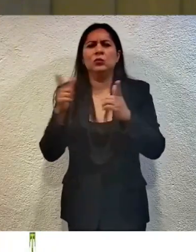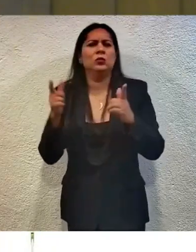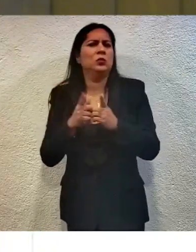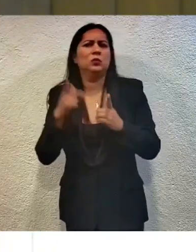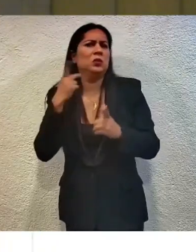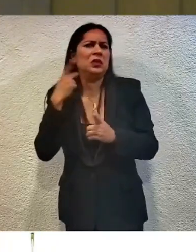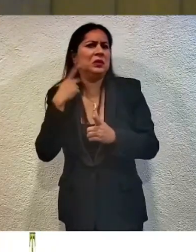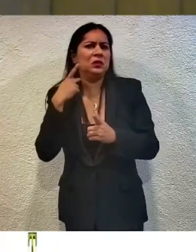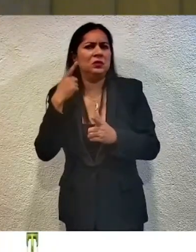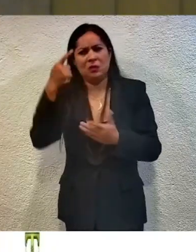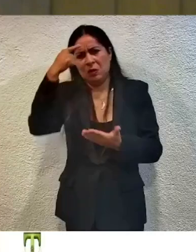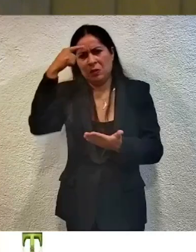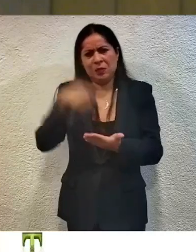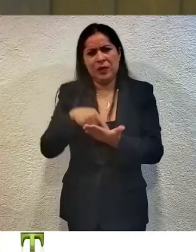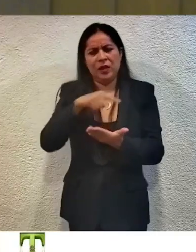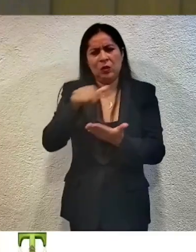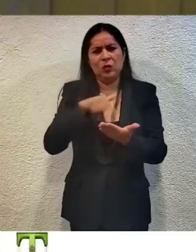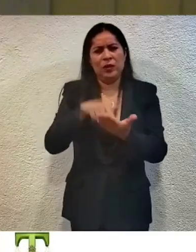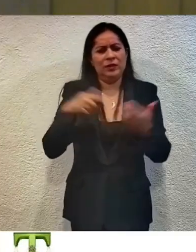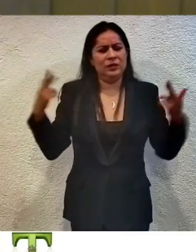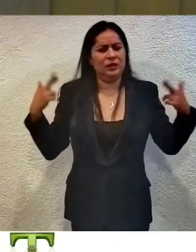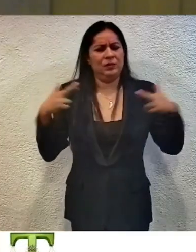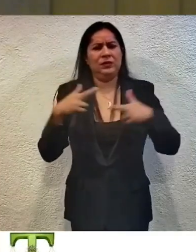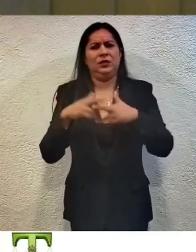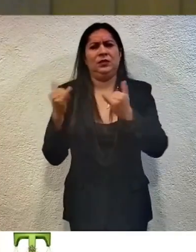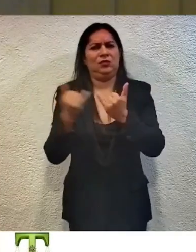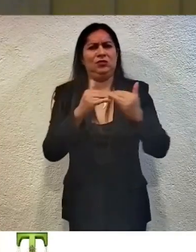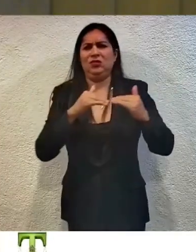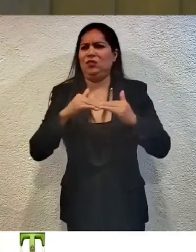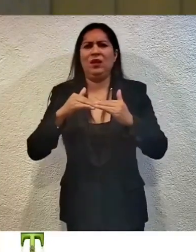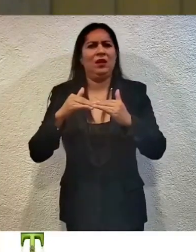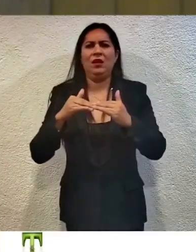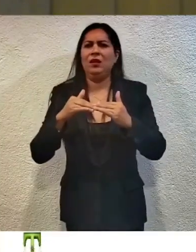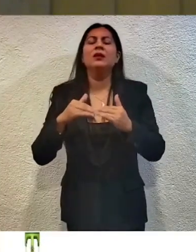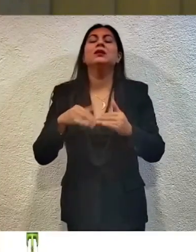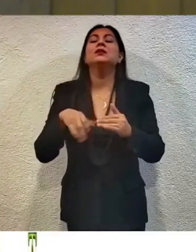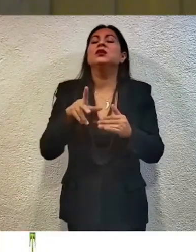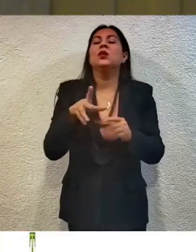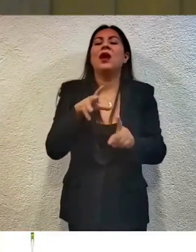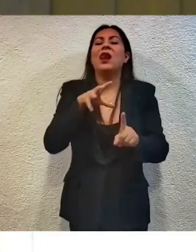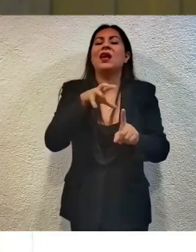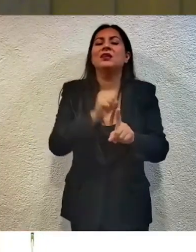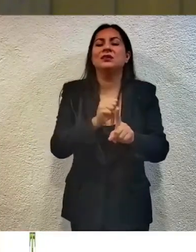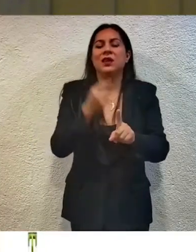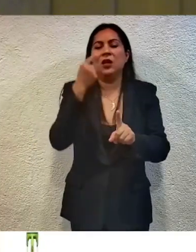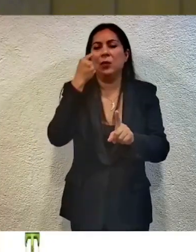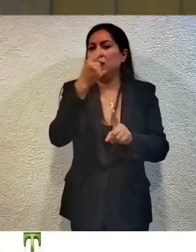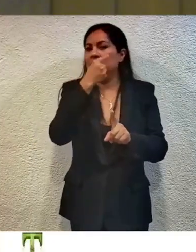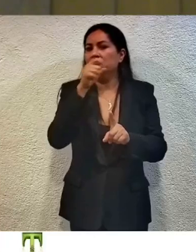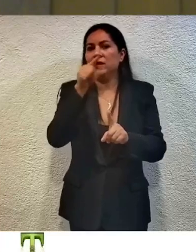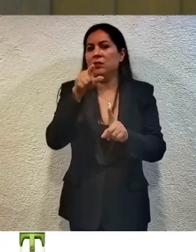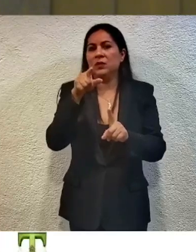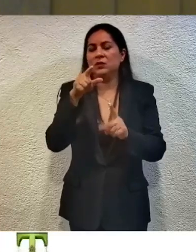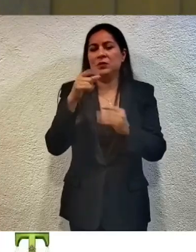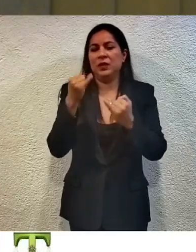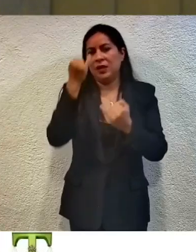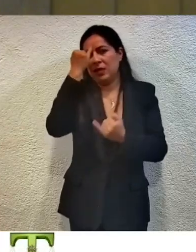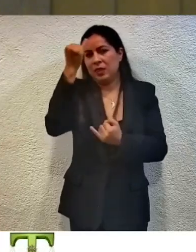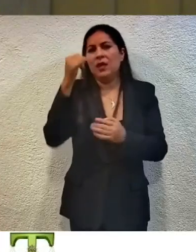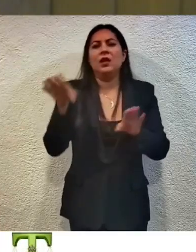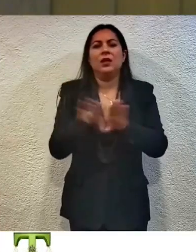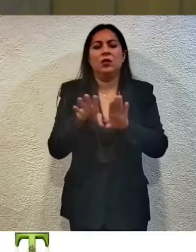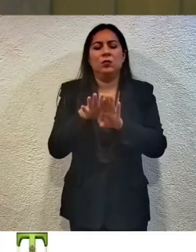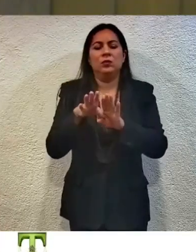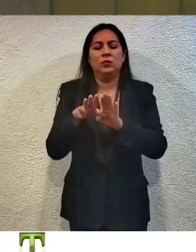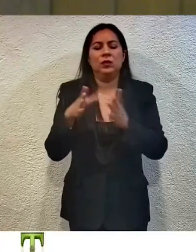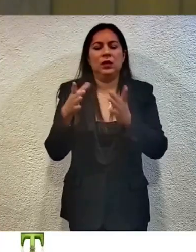políticos para obtener lugares de representación proporcional, sino lograr el objetivo de dicho principio, que como se ha puesto